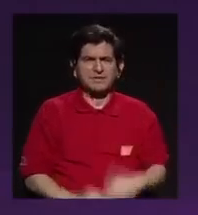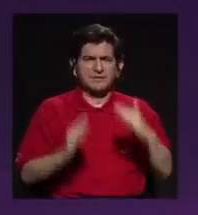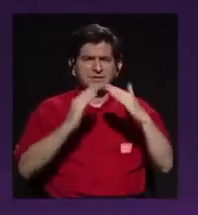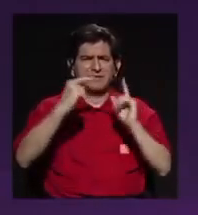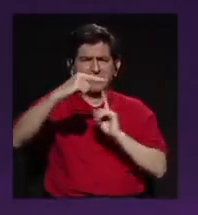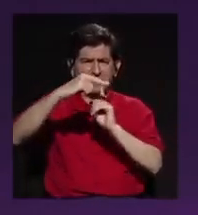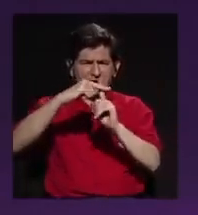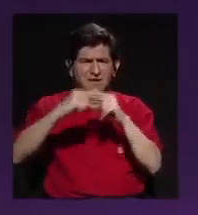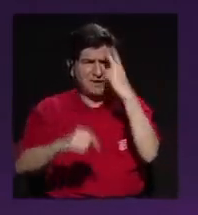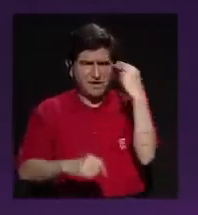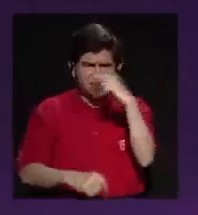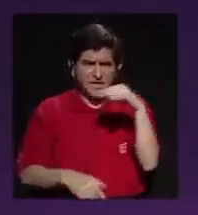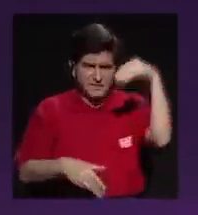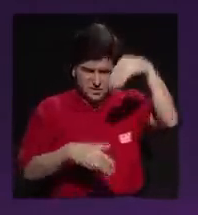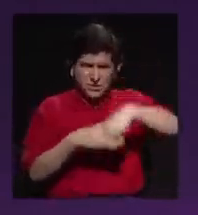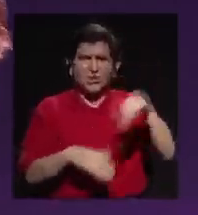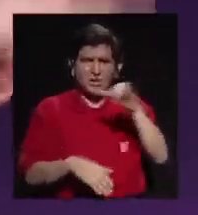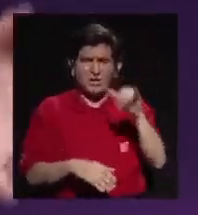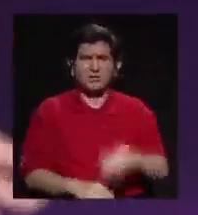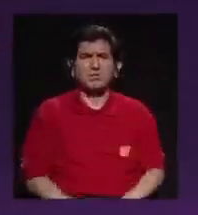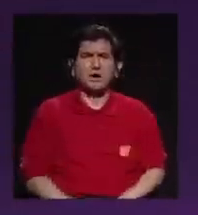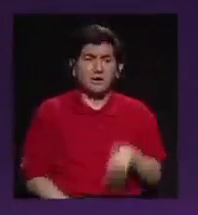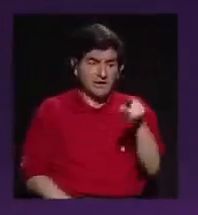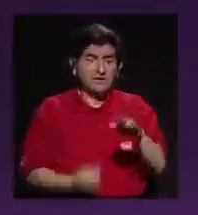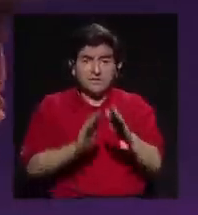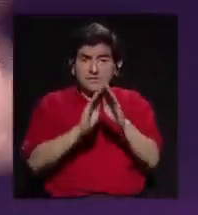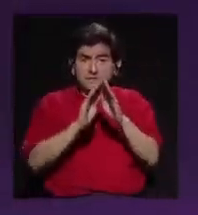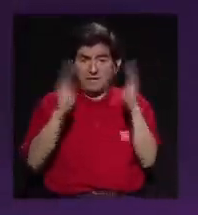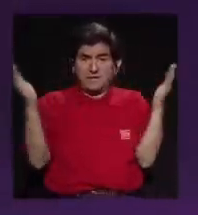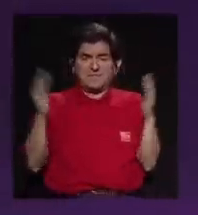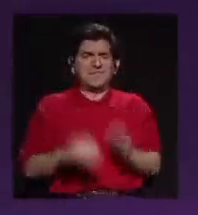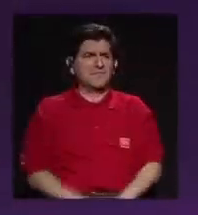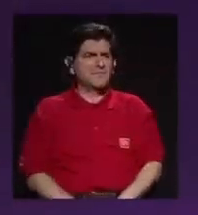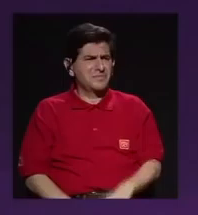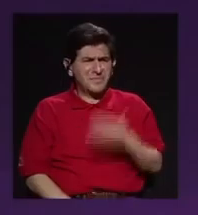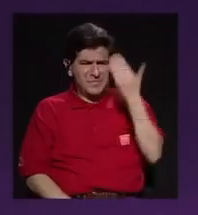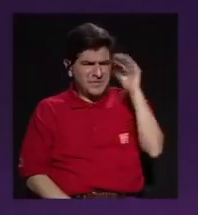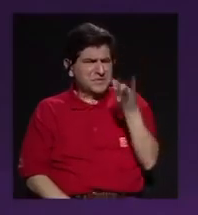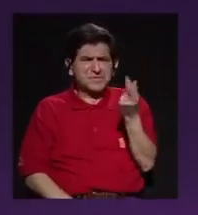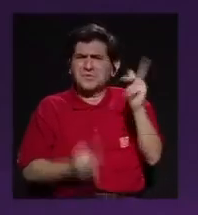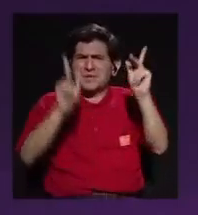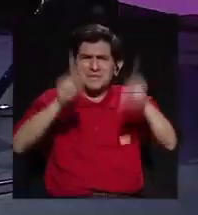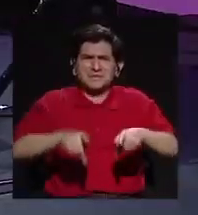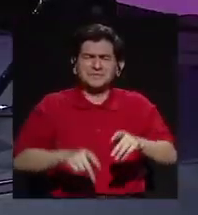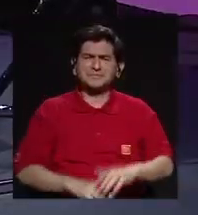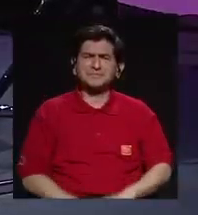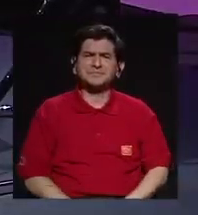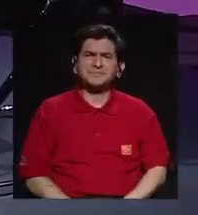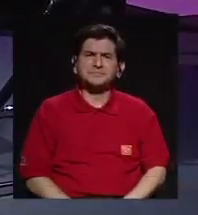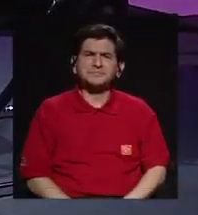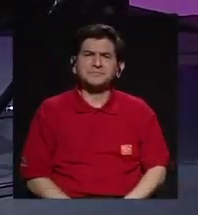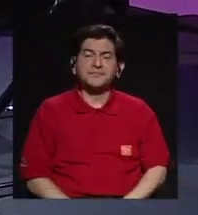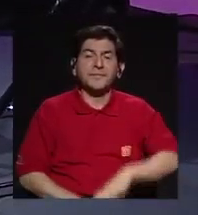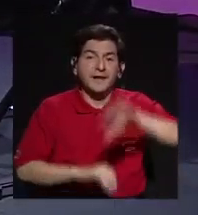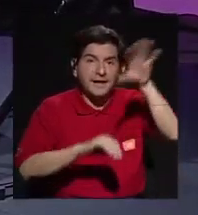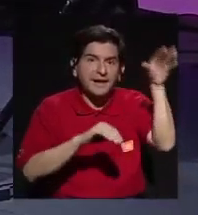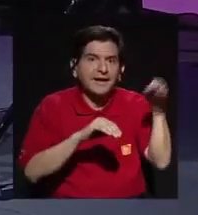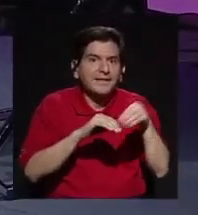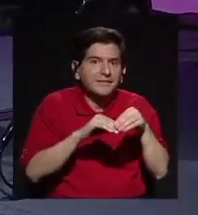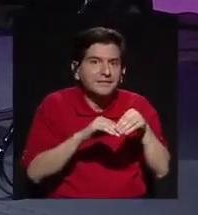está representada en ese consejo. Sí, no sé, pero es un consejo bastante amplio, son 12 o no sé cuántas personas. Sí, ¿no? Es decir, y además